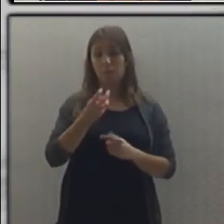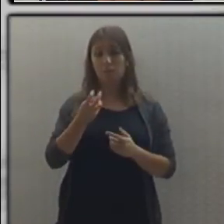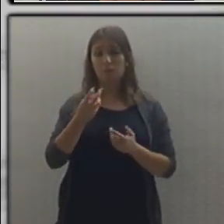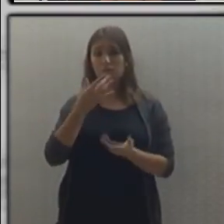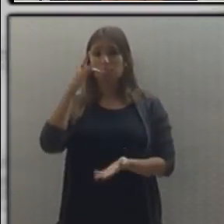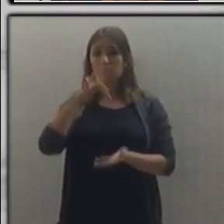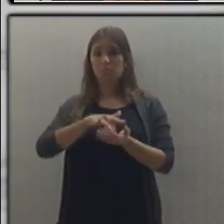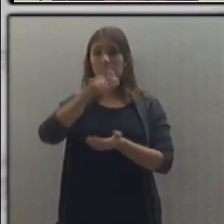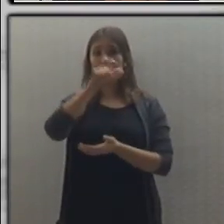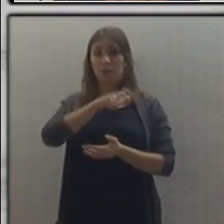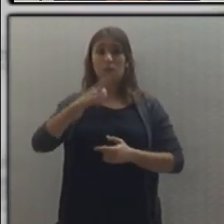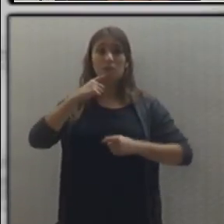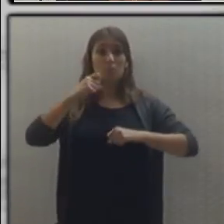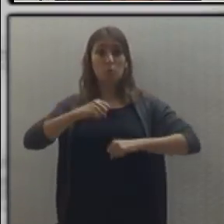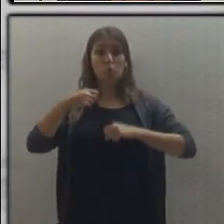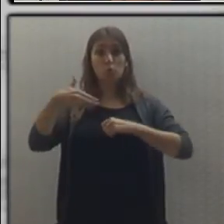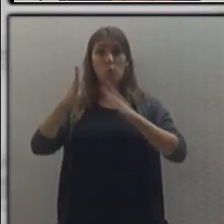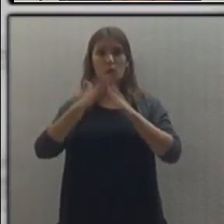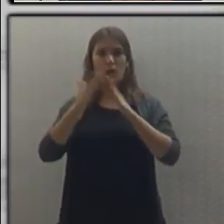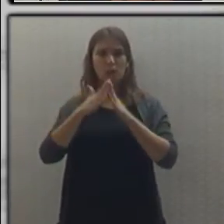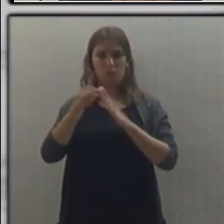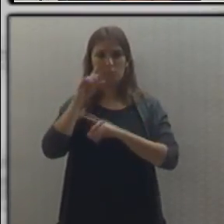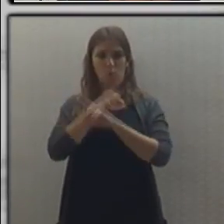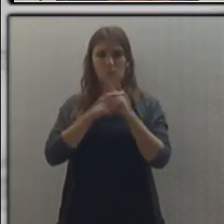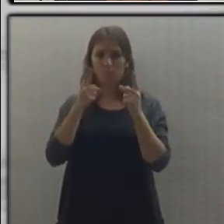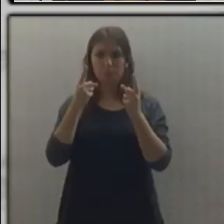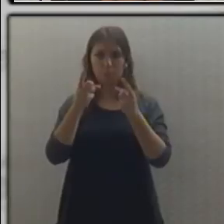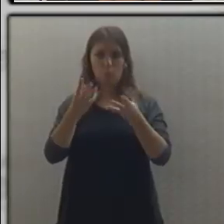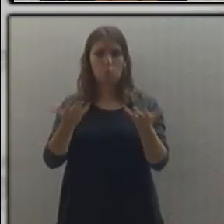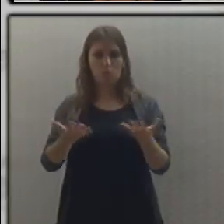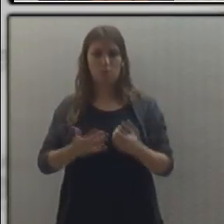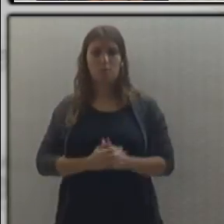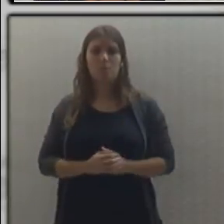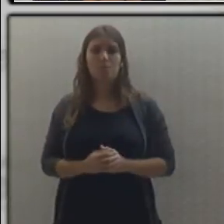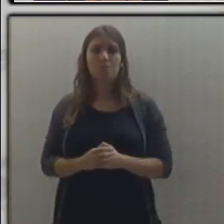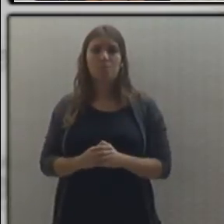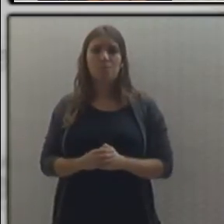se encuentran las personas mayores en sus viviendas.